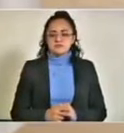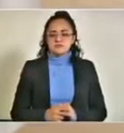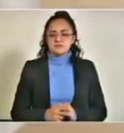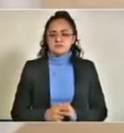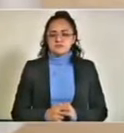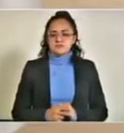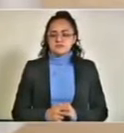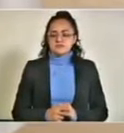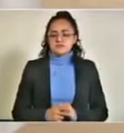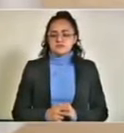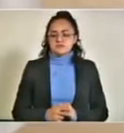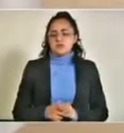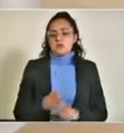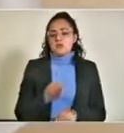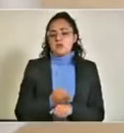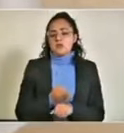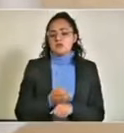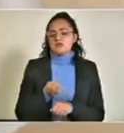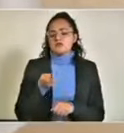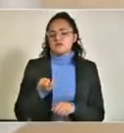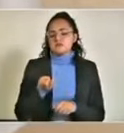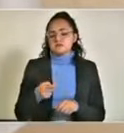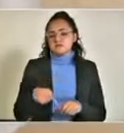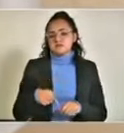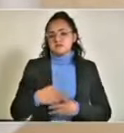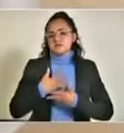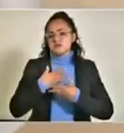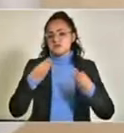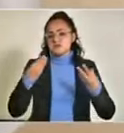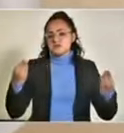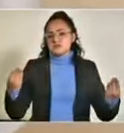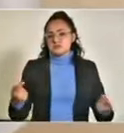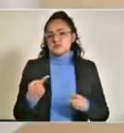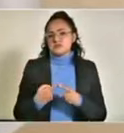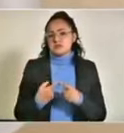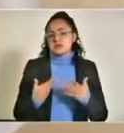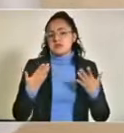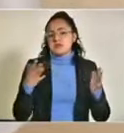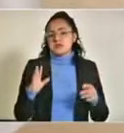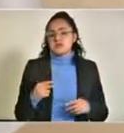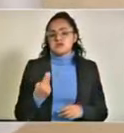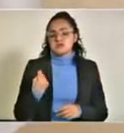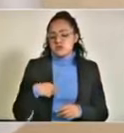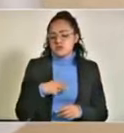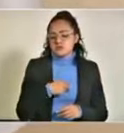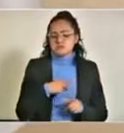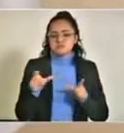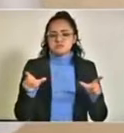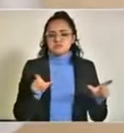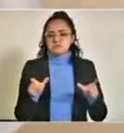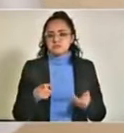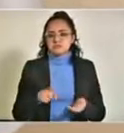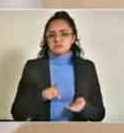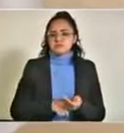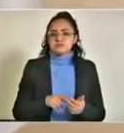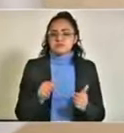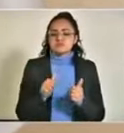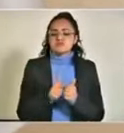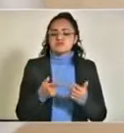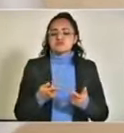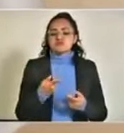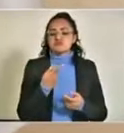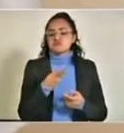de este contagio que estamos nosotros administrando con un